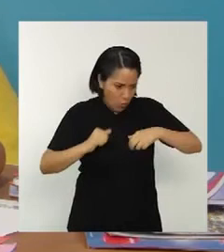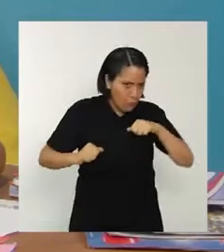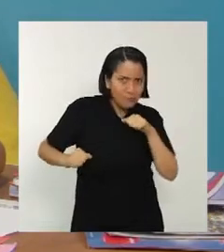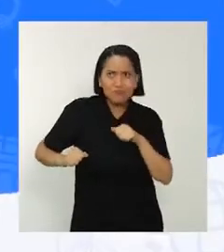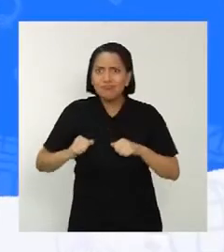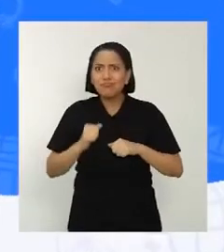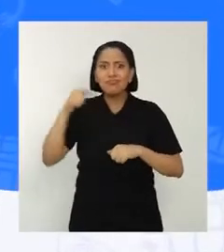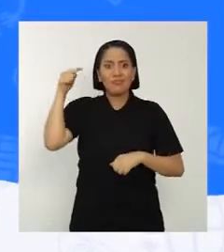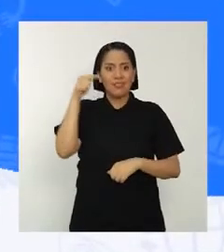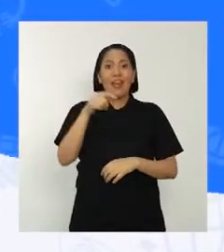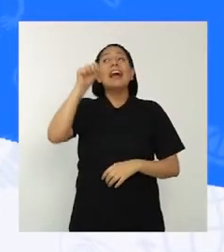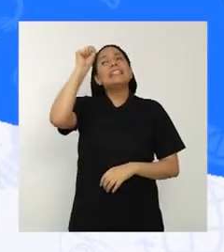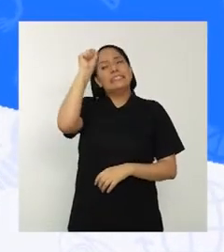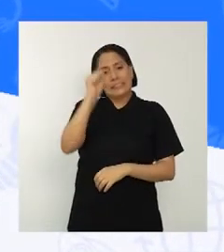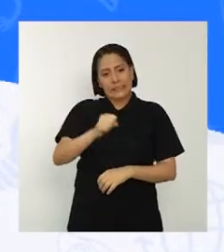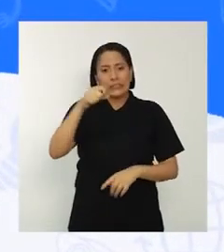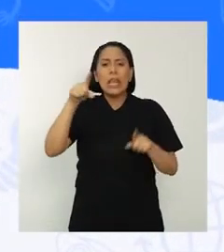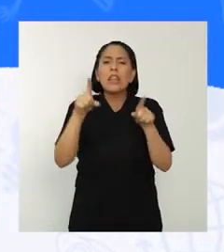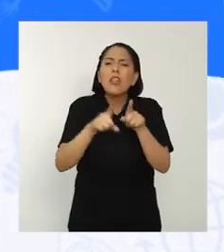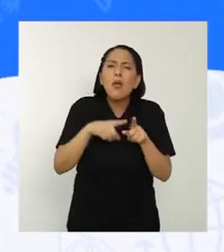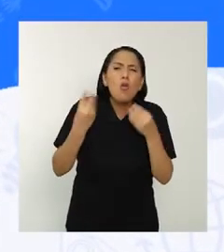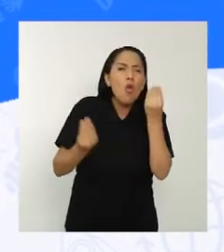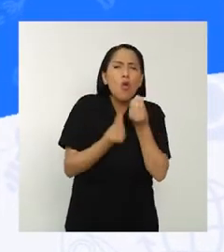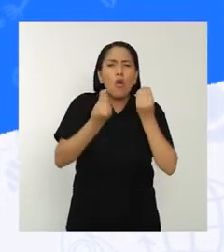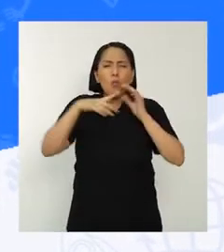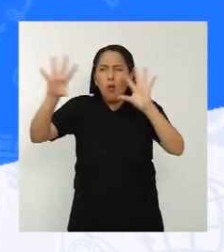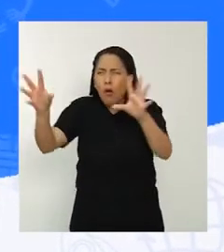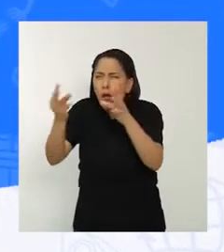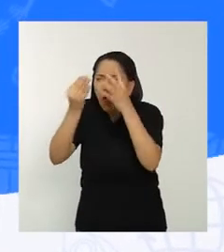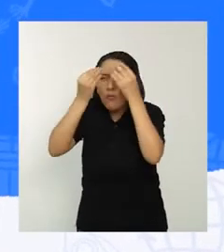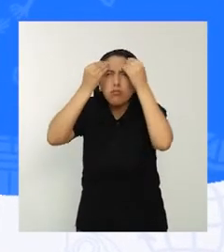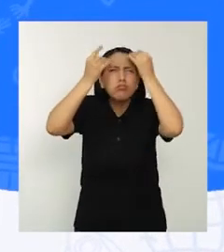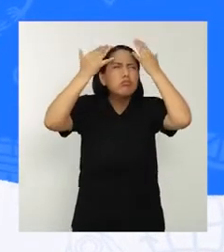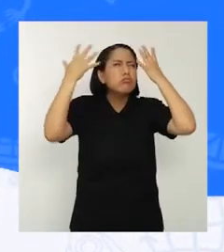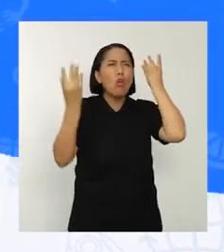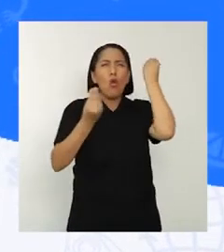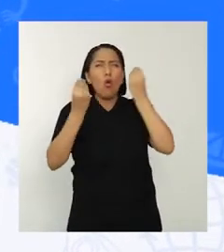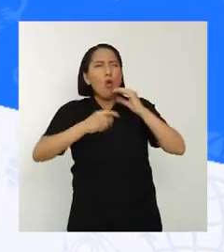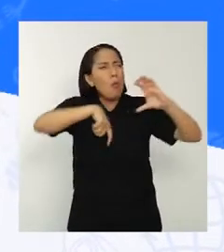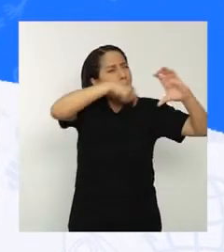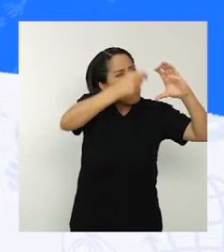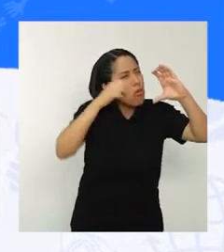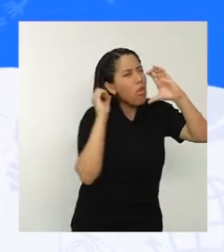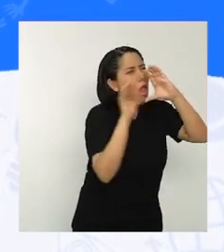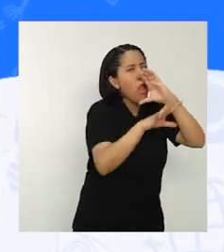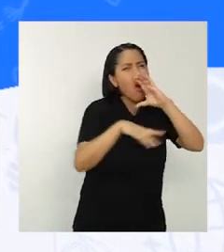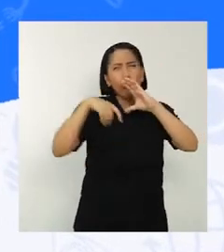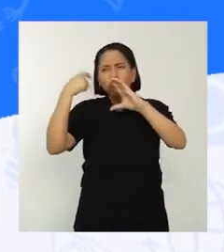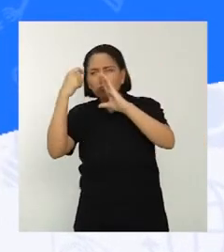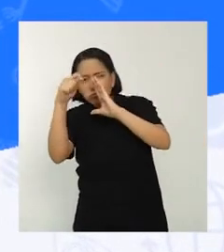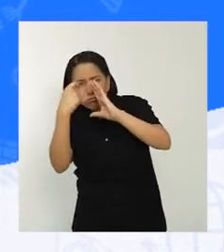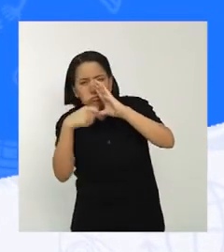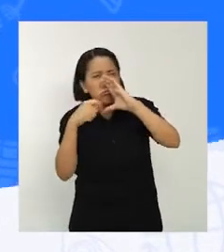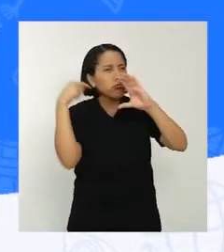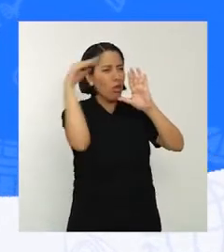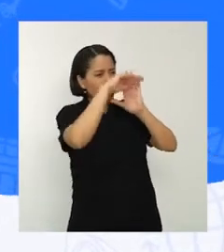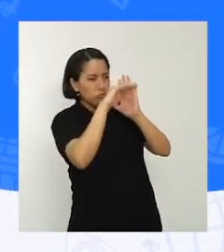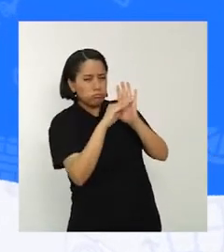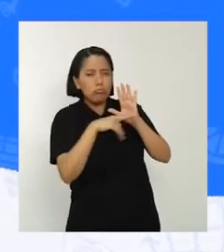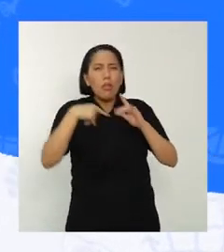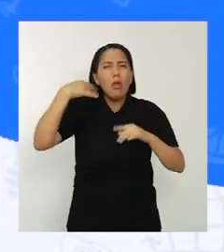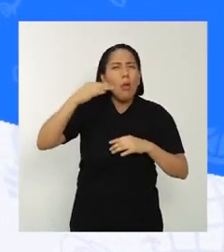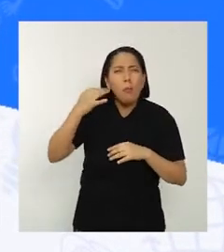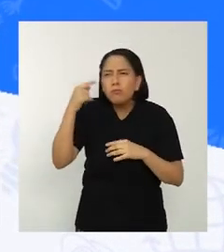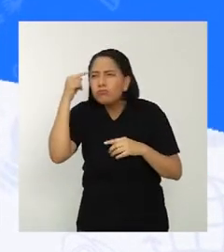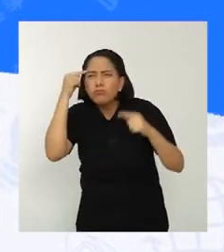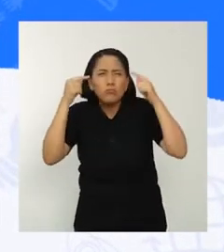personajes. Así es. También podemos buscar inspiración en películas y series para nuestros personajes, siempre pensando en